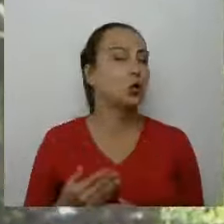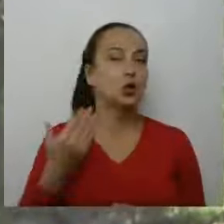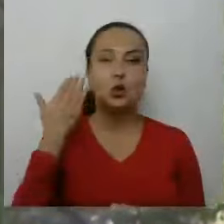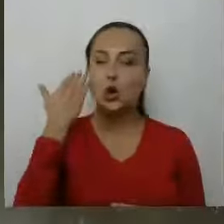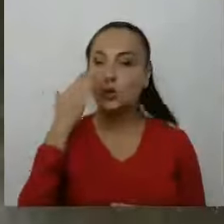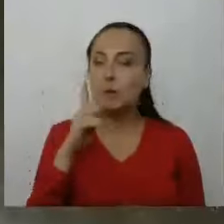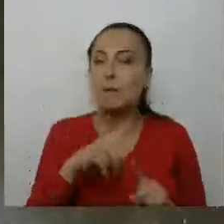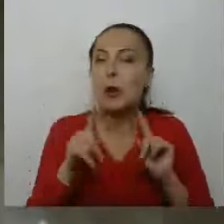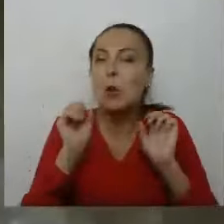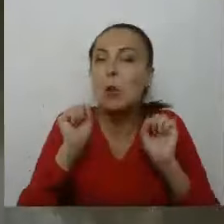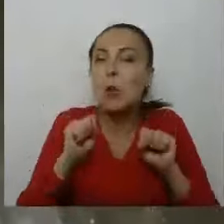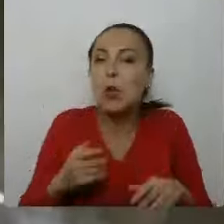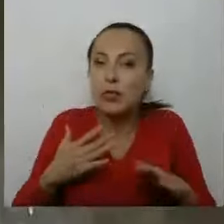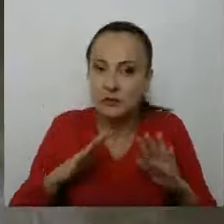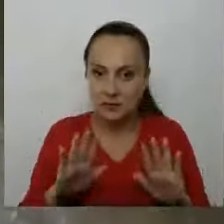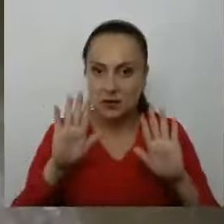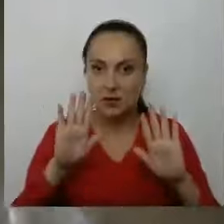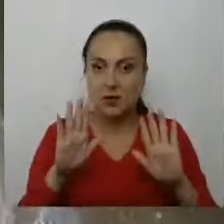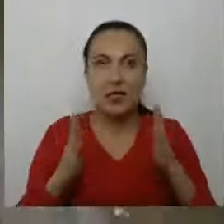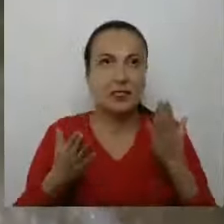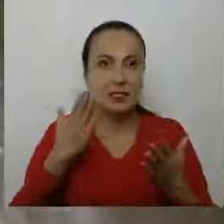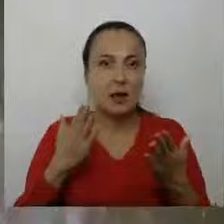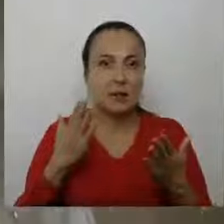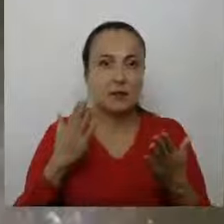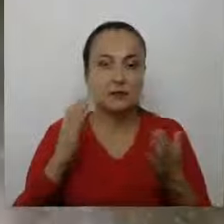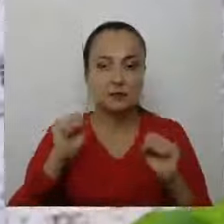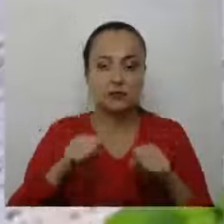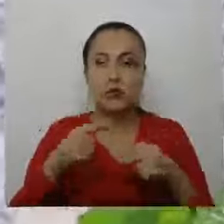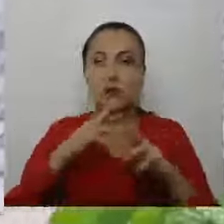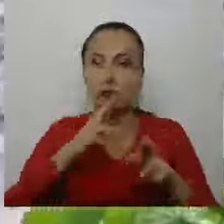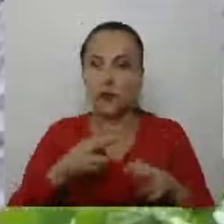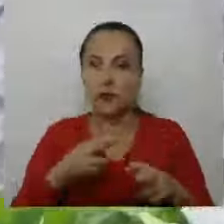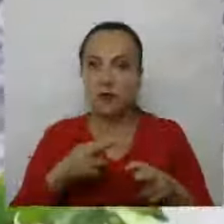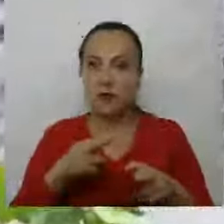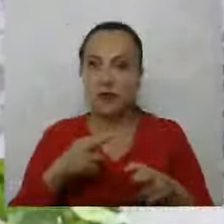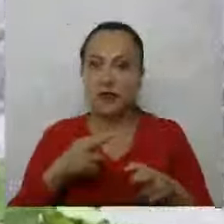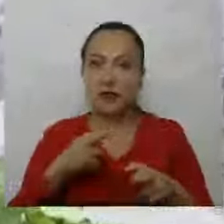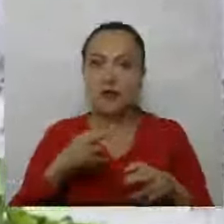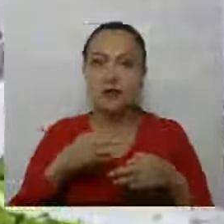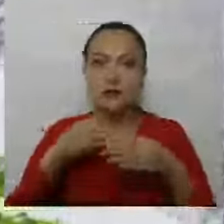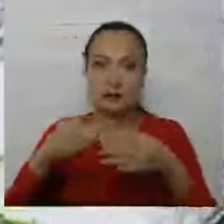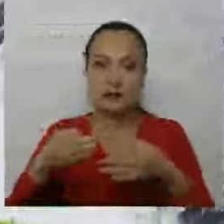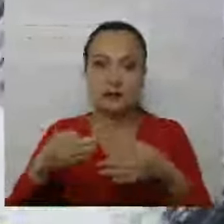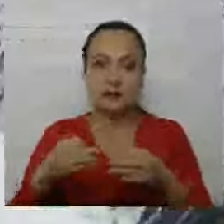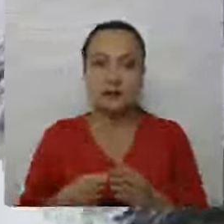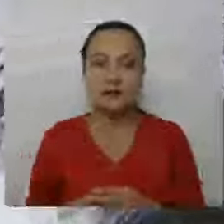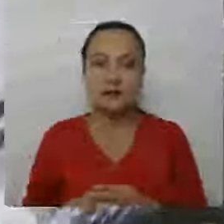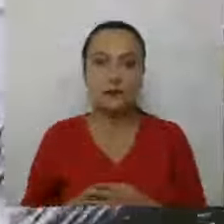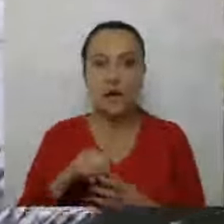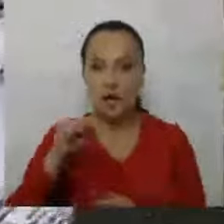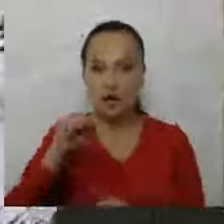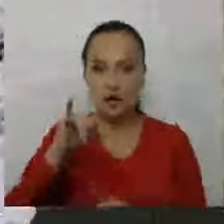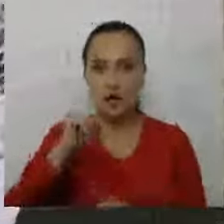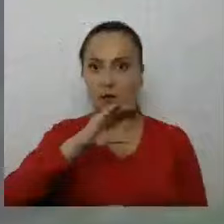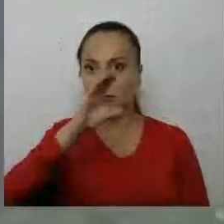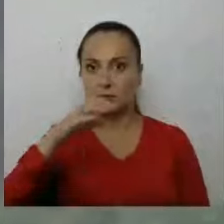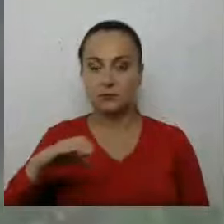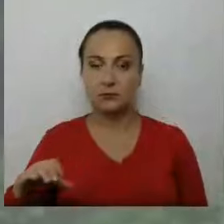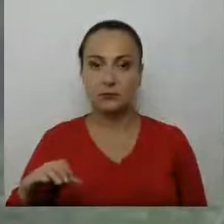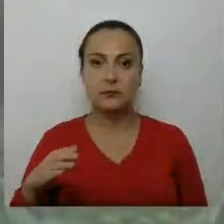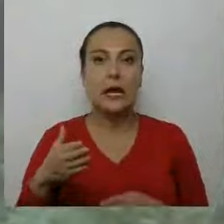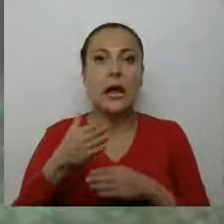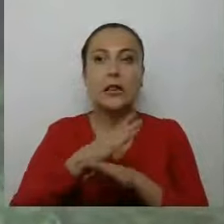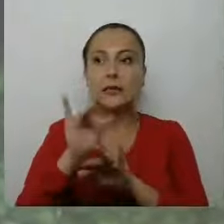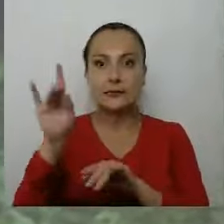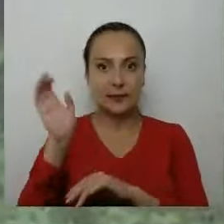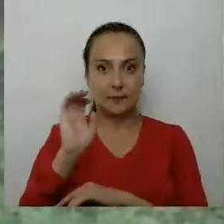tal vez, no sé si la capacidad de reacción tardía o no es por parte de Acueductos y Alcantarillados ante esta emergencia,